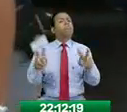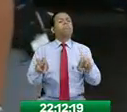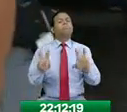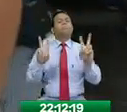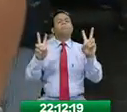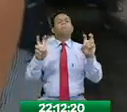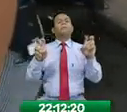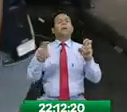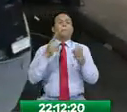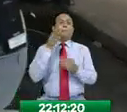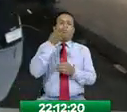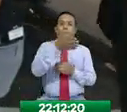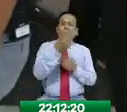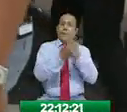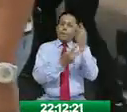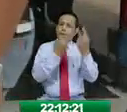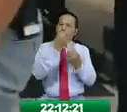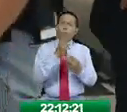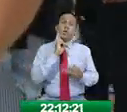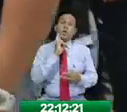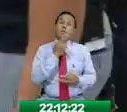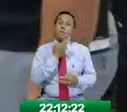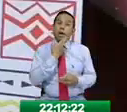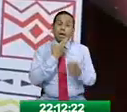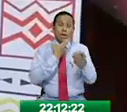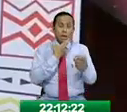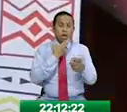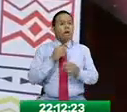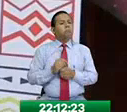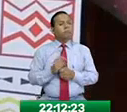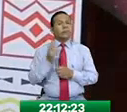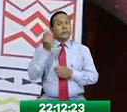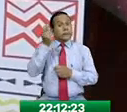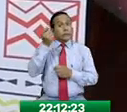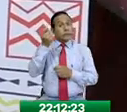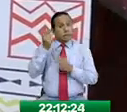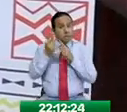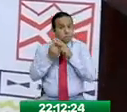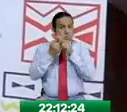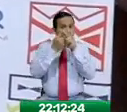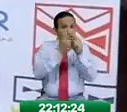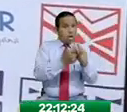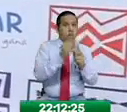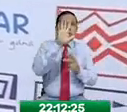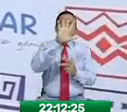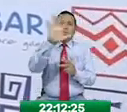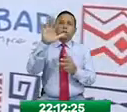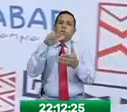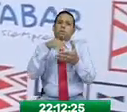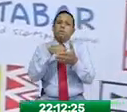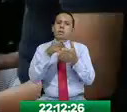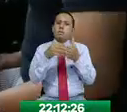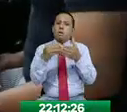visitar un restaurante a cuyos propietarios les entregó un crédito de $55,000